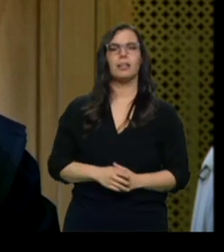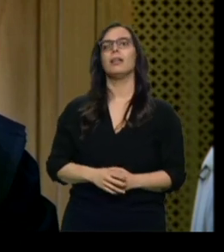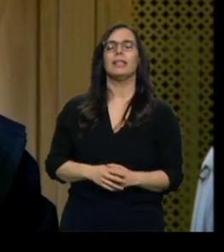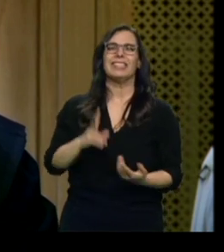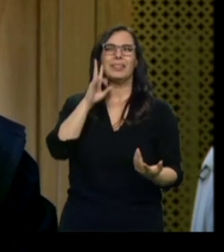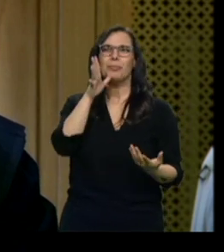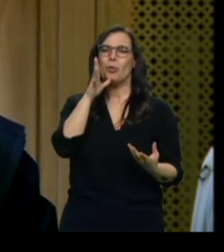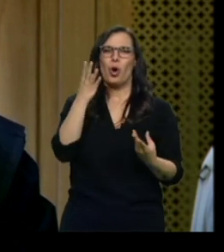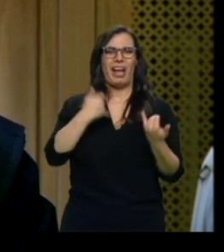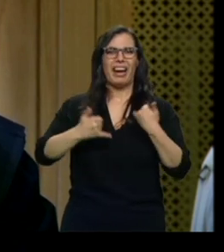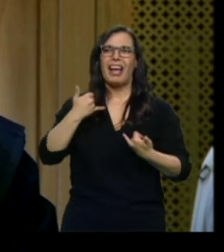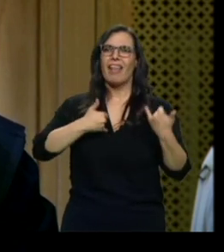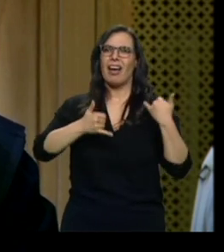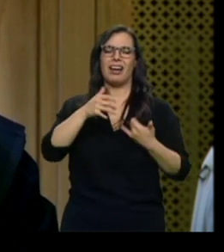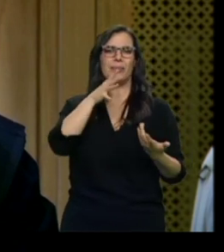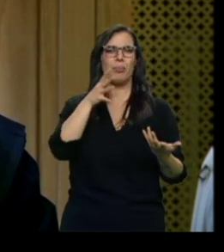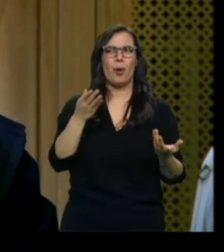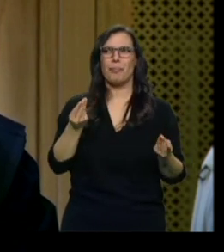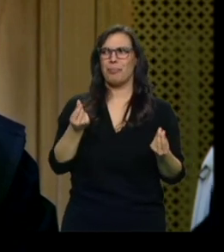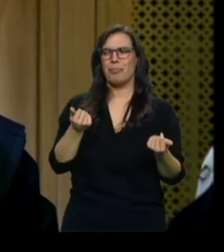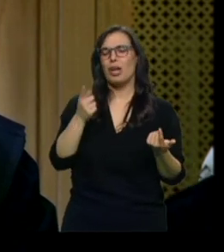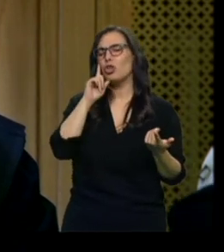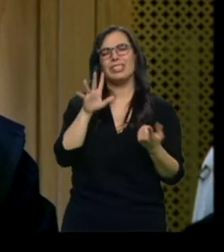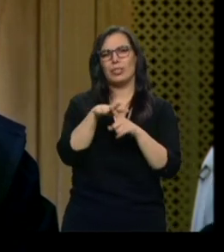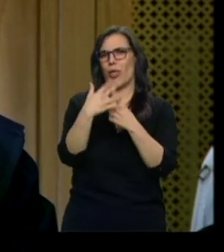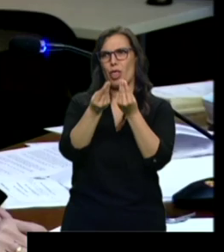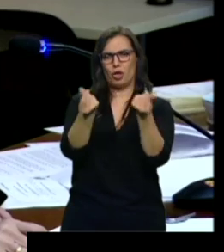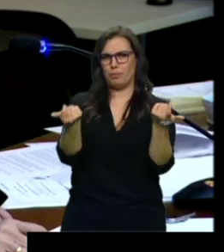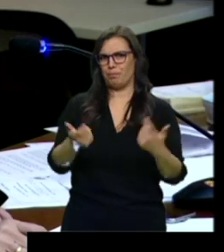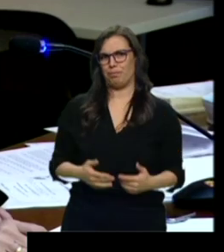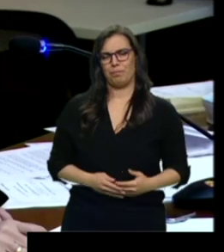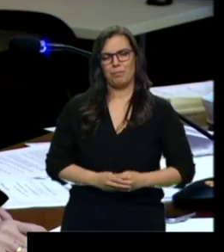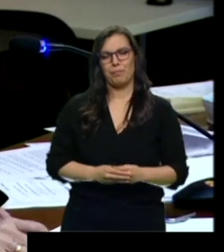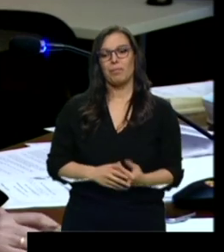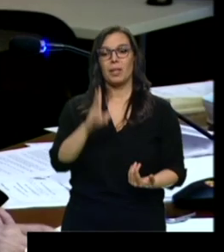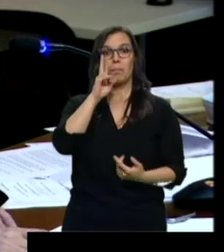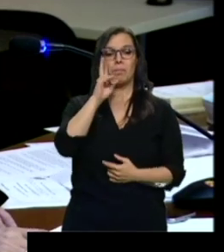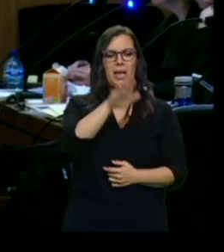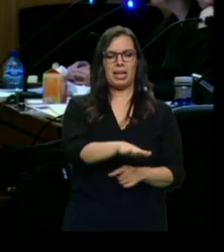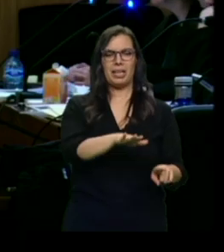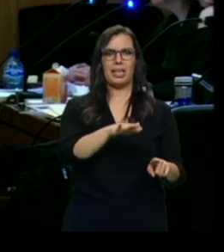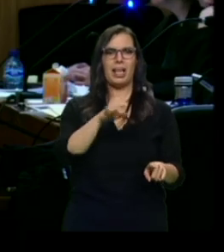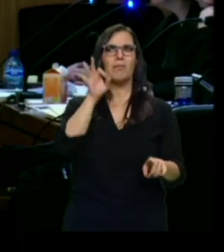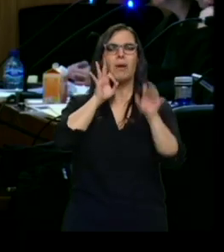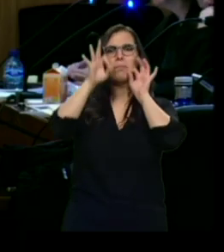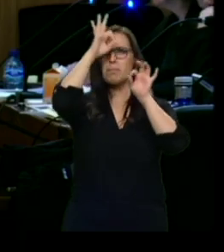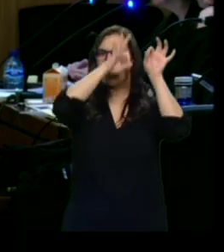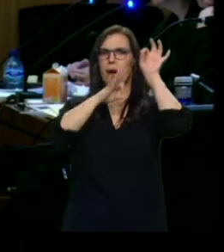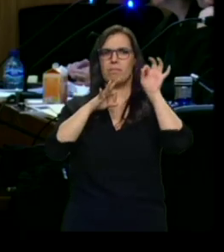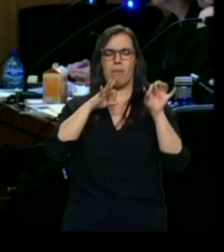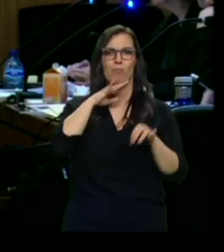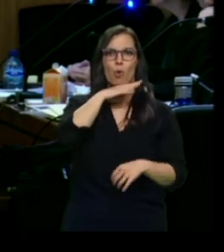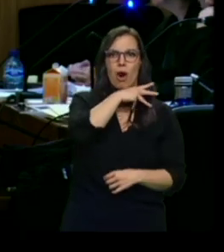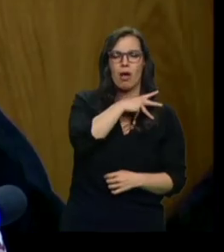no sé, la situación. Ven que la niña tiene hematomas en el rostro. También lo aprecia el policía